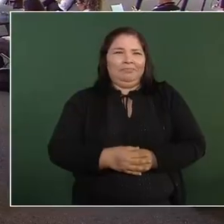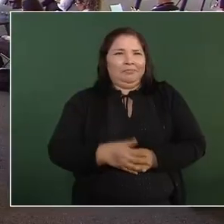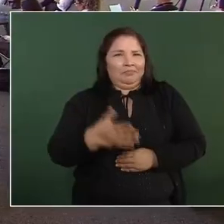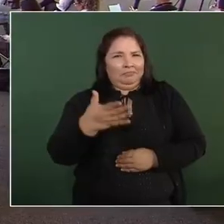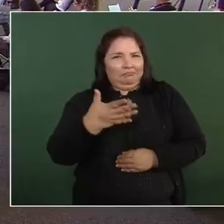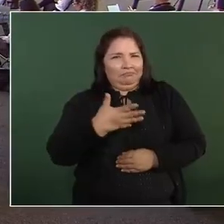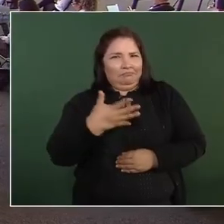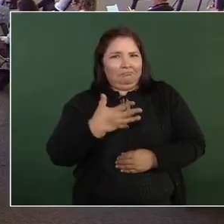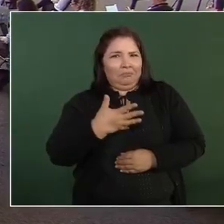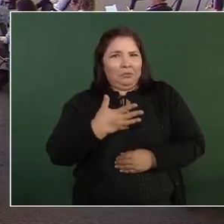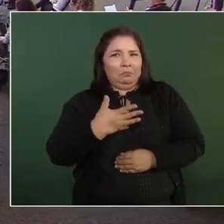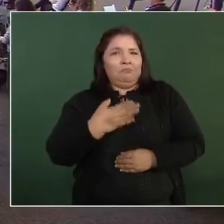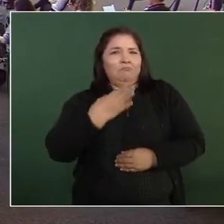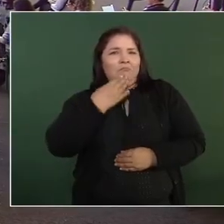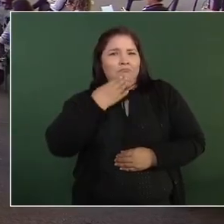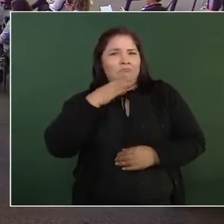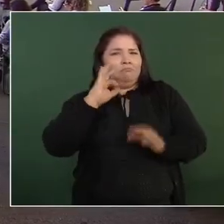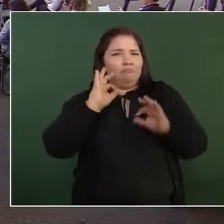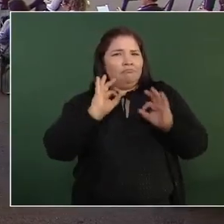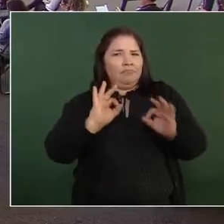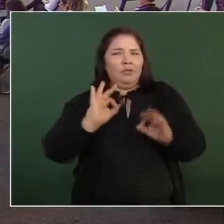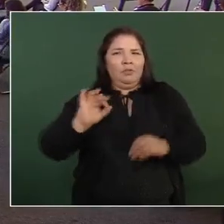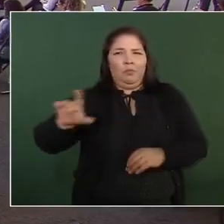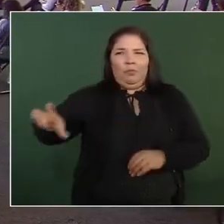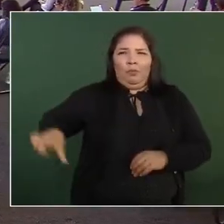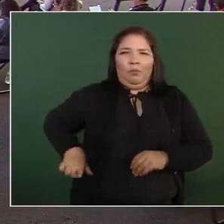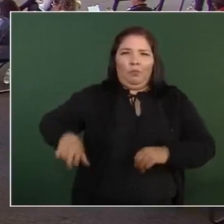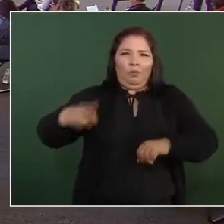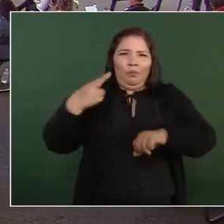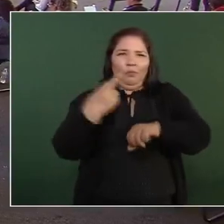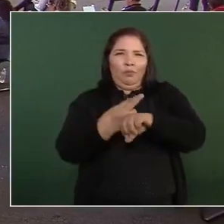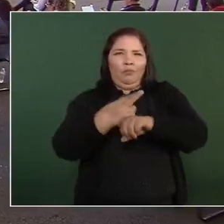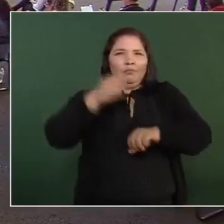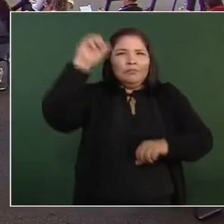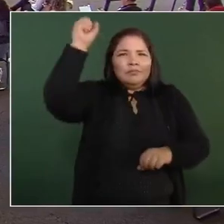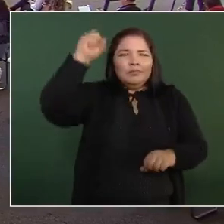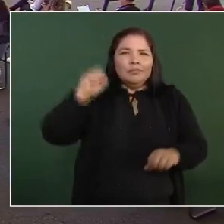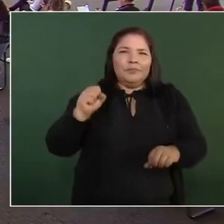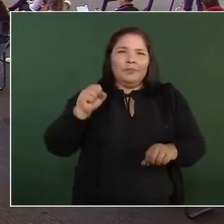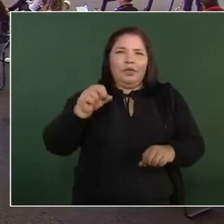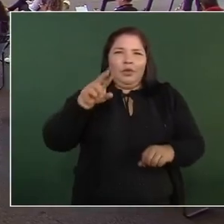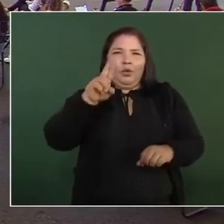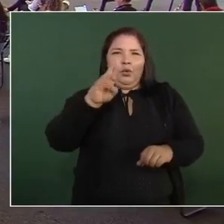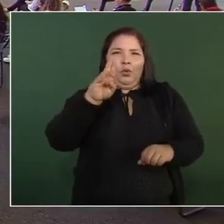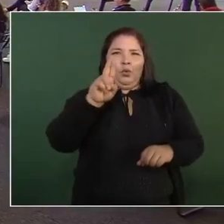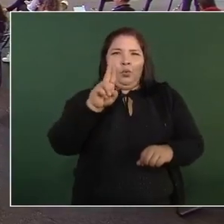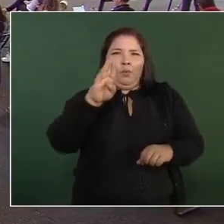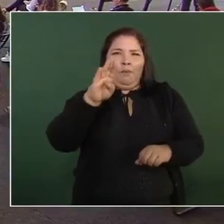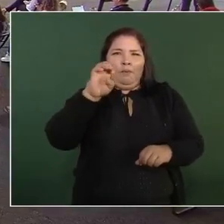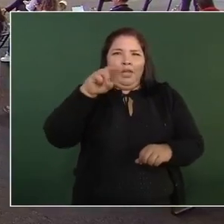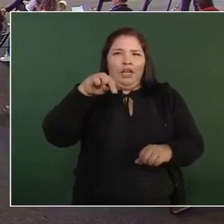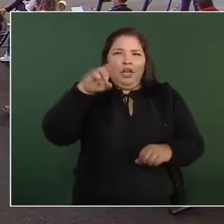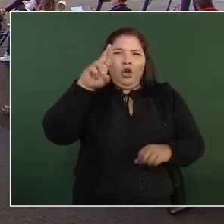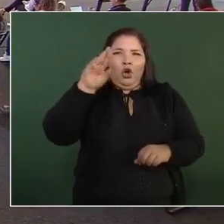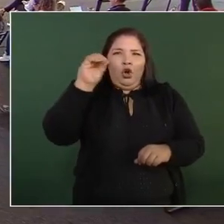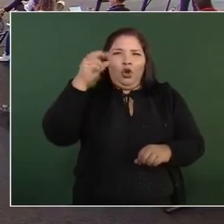un buen gobernador en Sinaloa, Rubén Rocha,